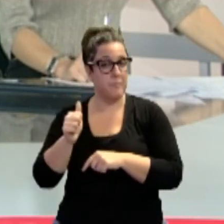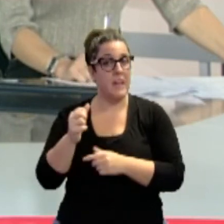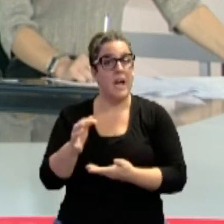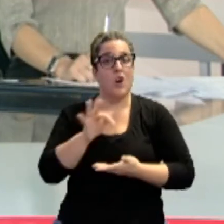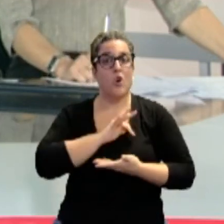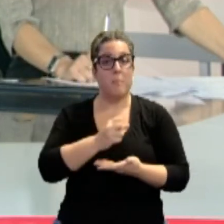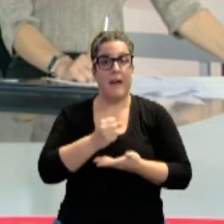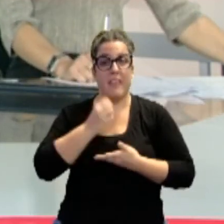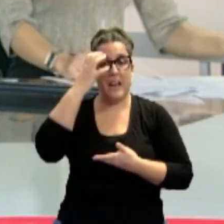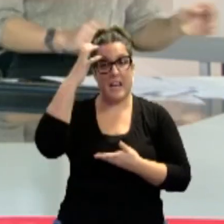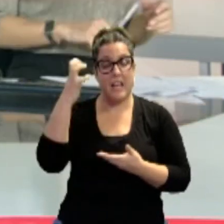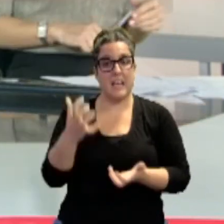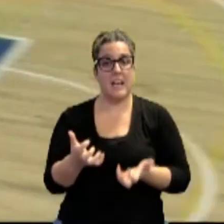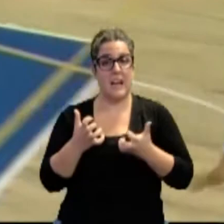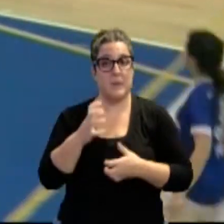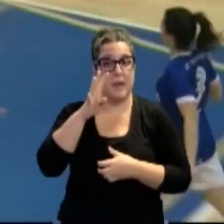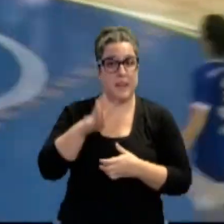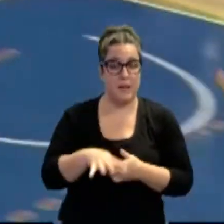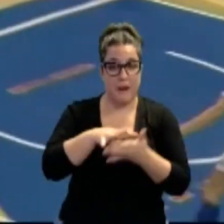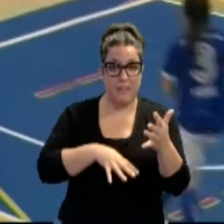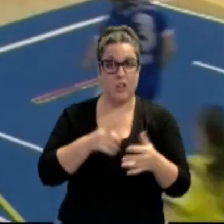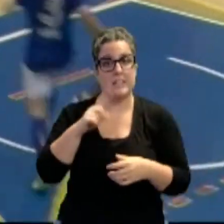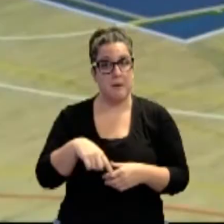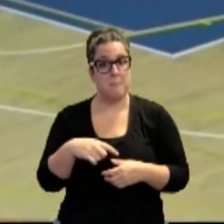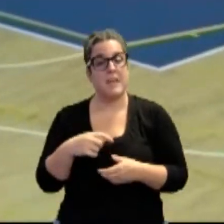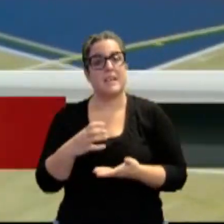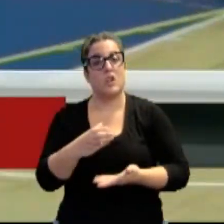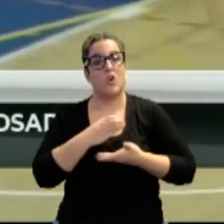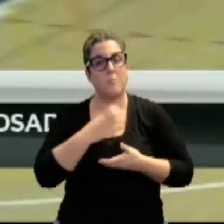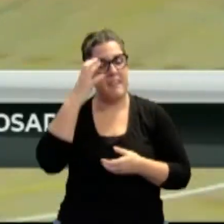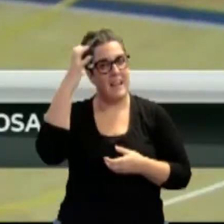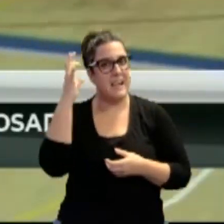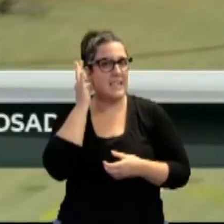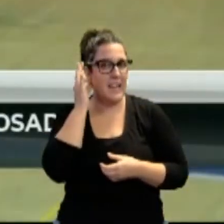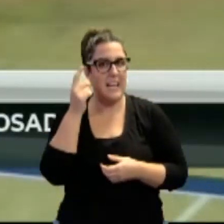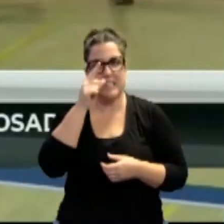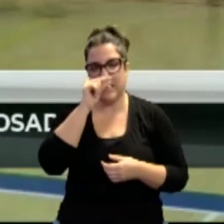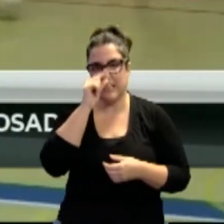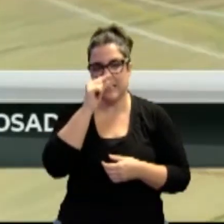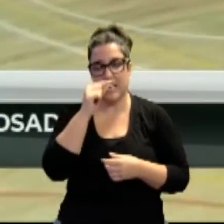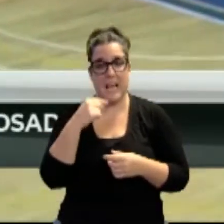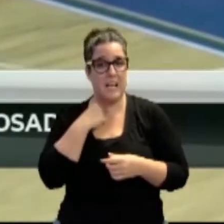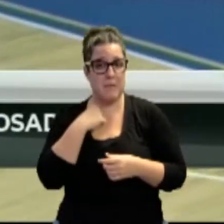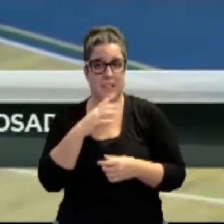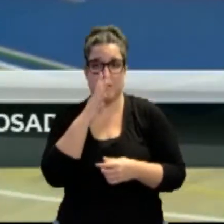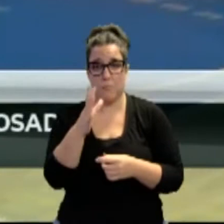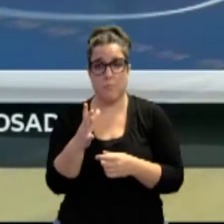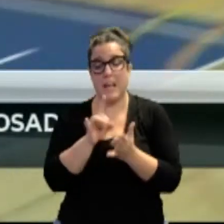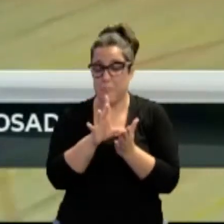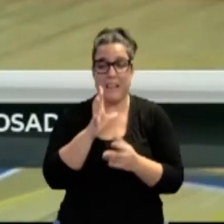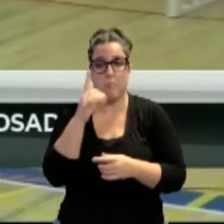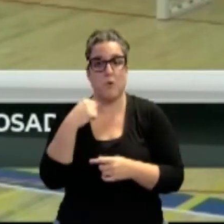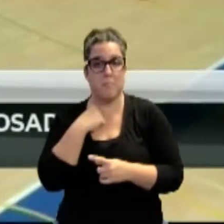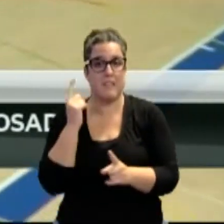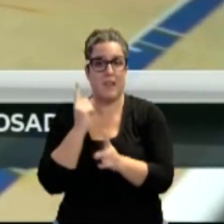el Barcelona. También hubo Copa, pero de la Reina. En categoría femenina, la Chantrea quedó eliminada al perder 1-2 ante el Inter Sala